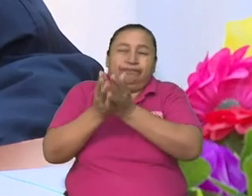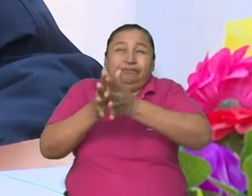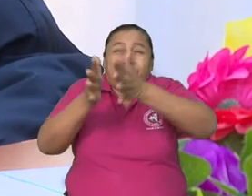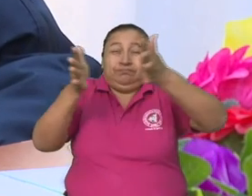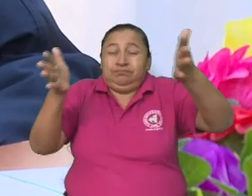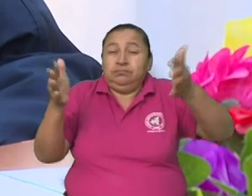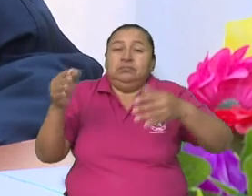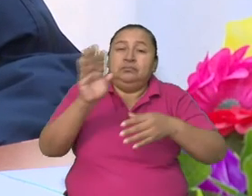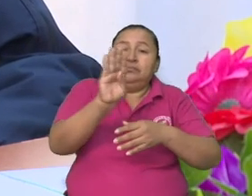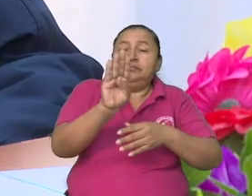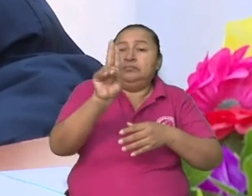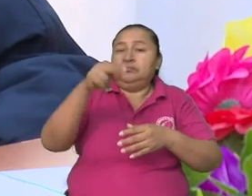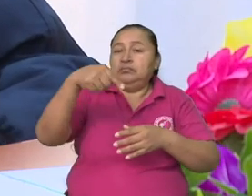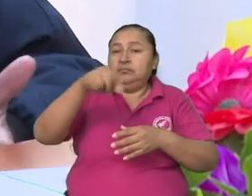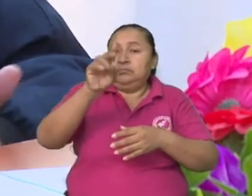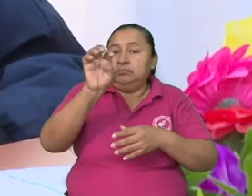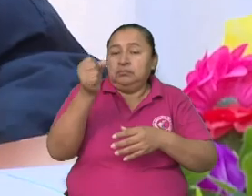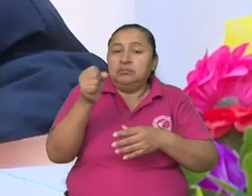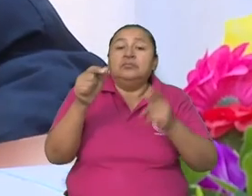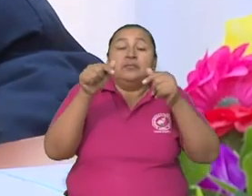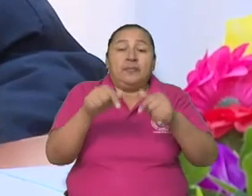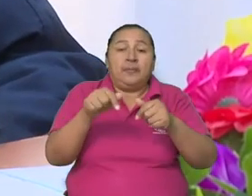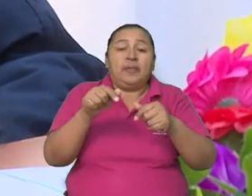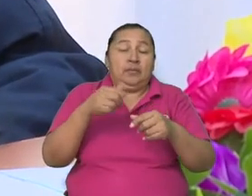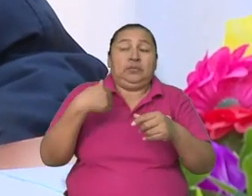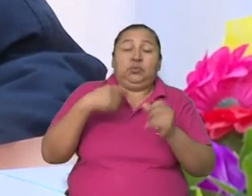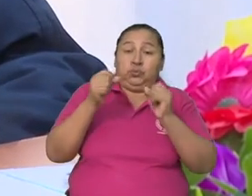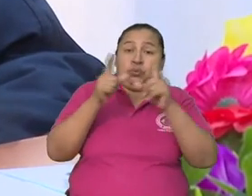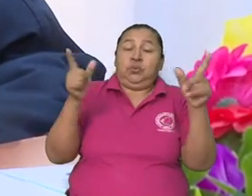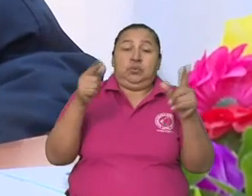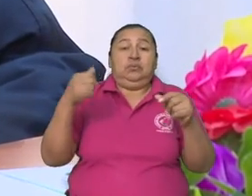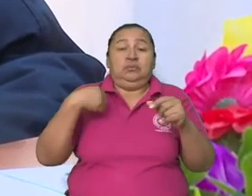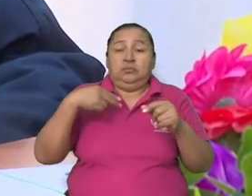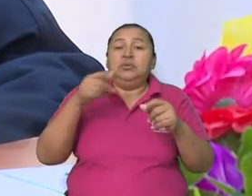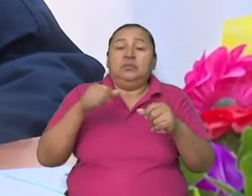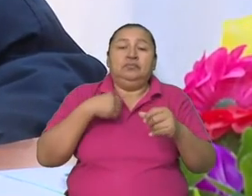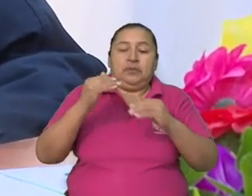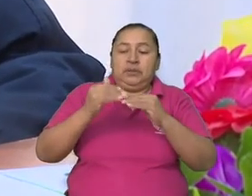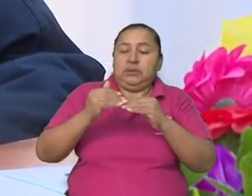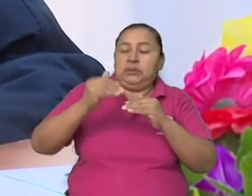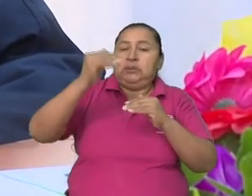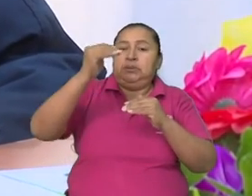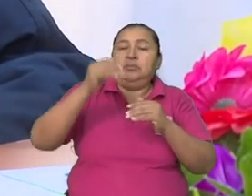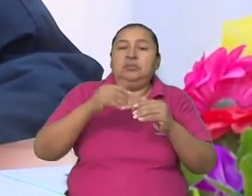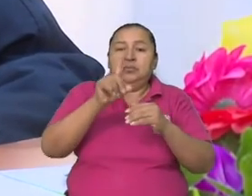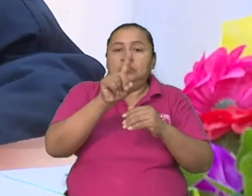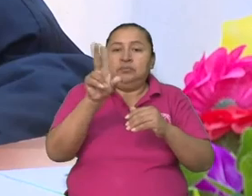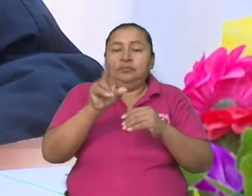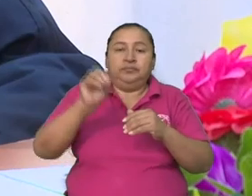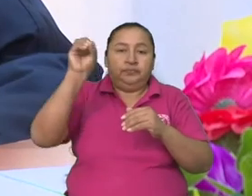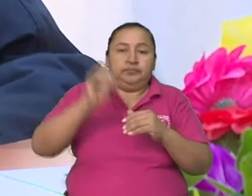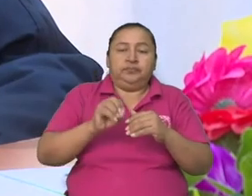buques. Eso para nosotros fue fabuloso porque tuvimos incremento del